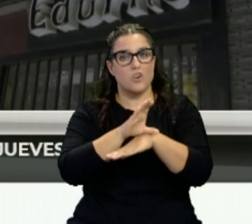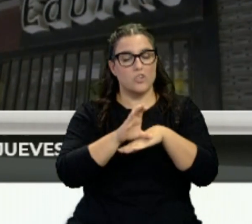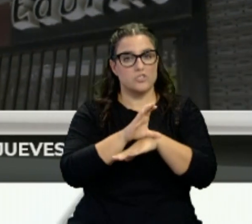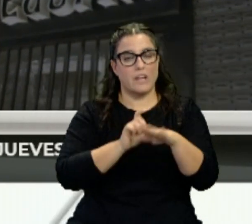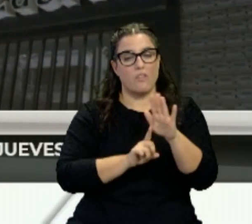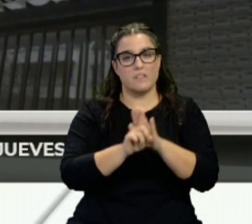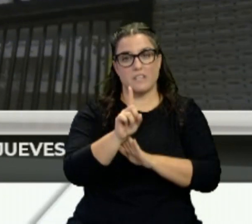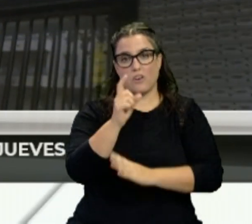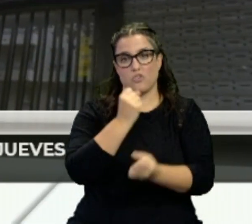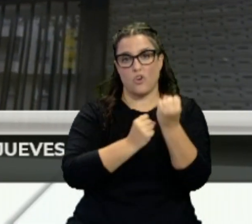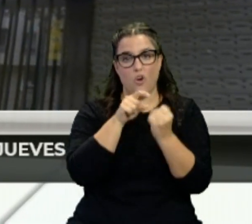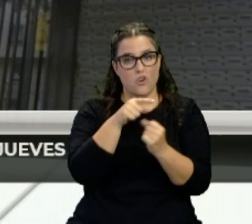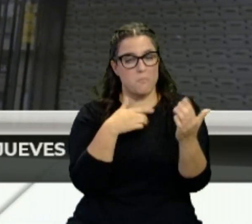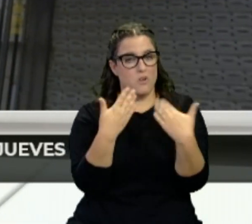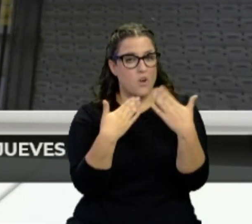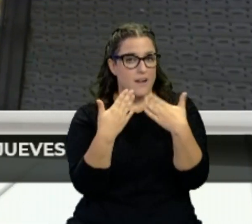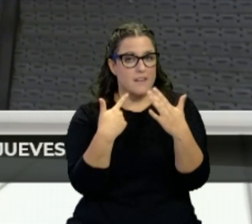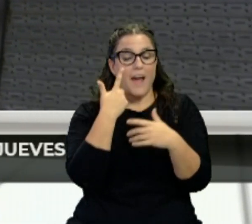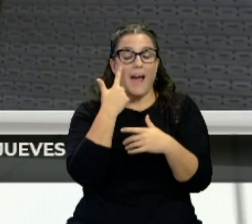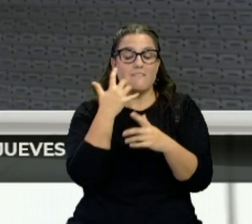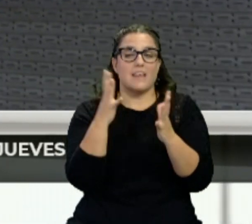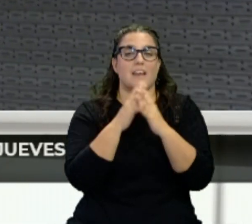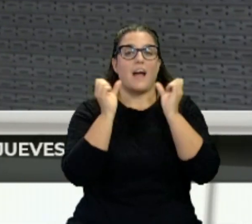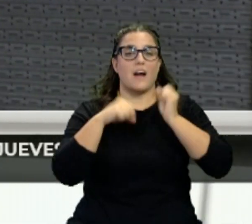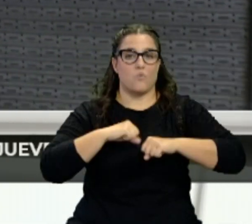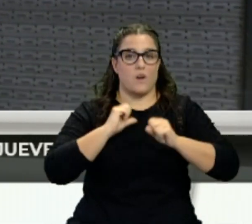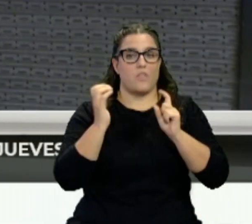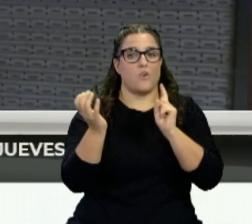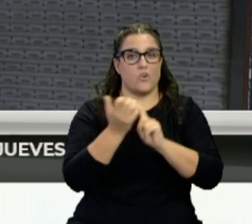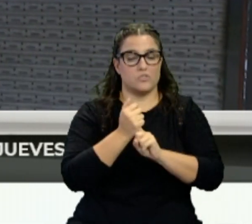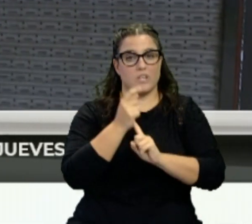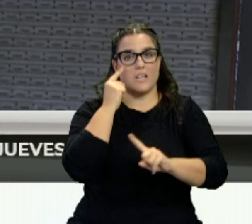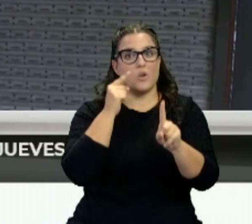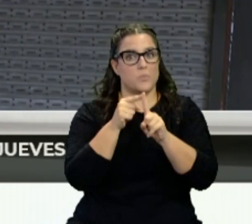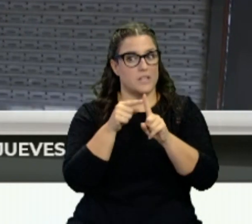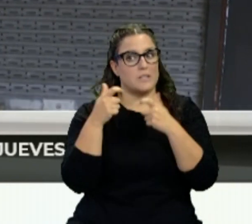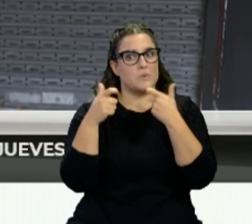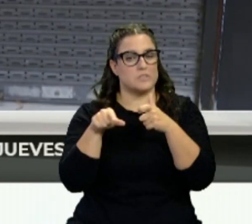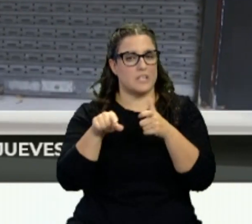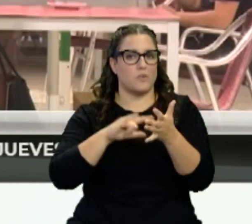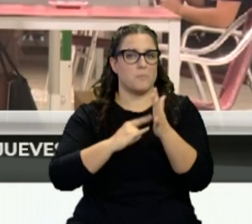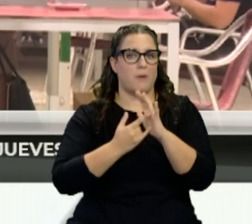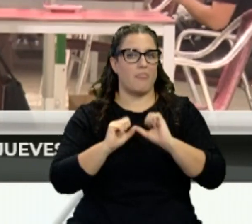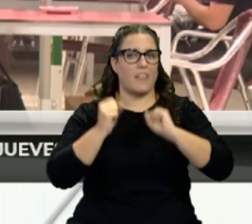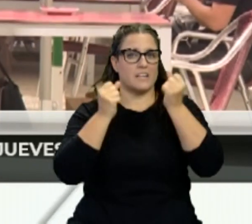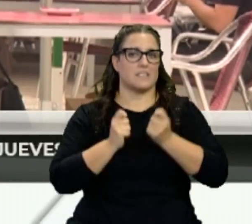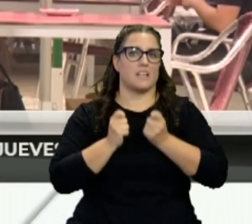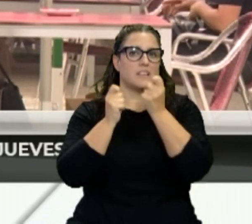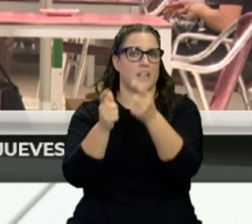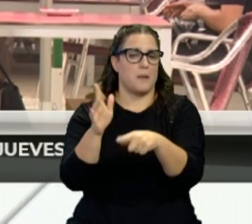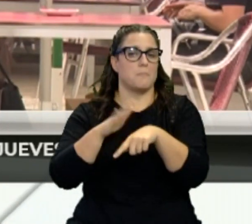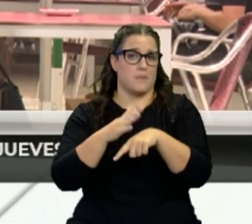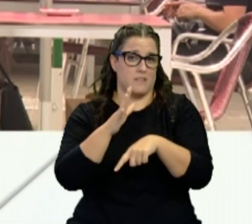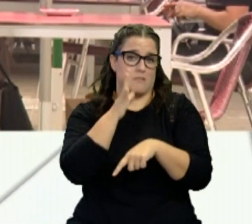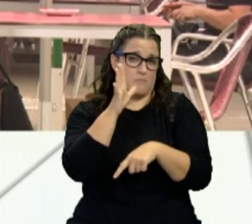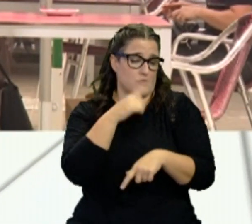Desarrollo Económico para, como digo, poder llegar a un acuerdo y dar al sector un plan de rescate, que es lo que verdaderamente